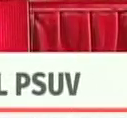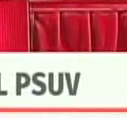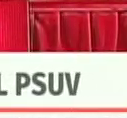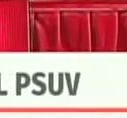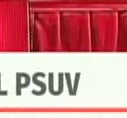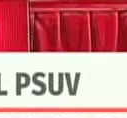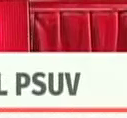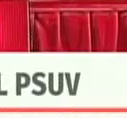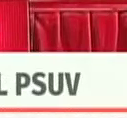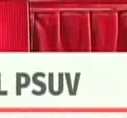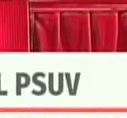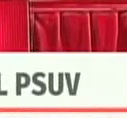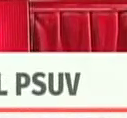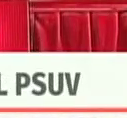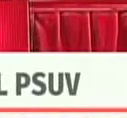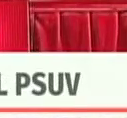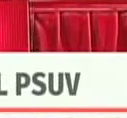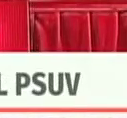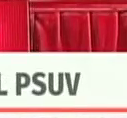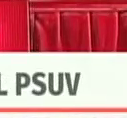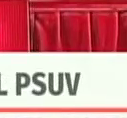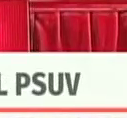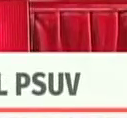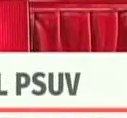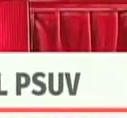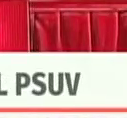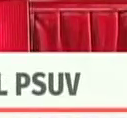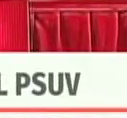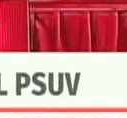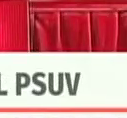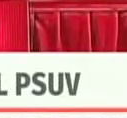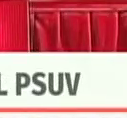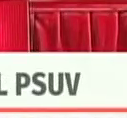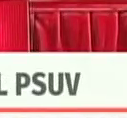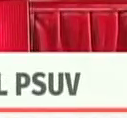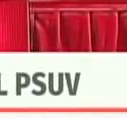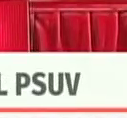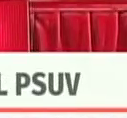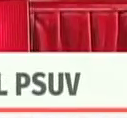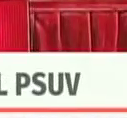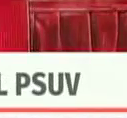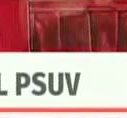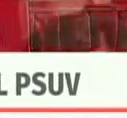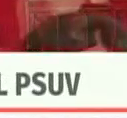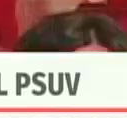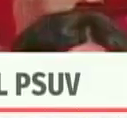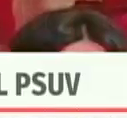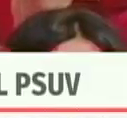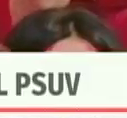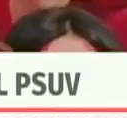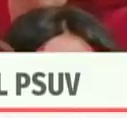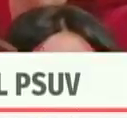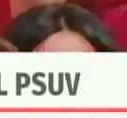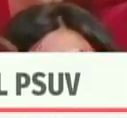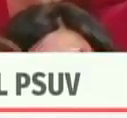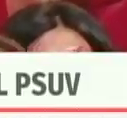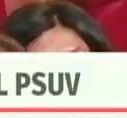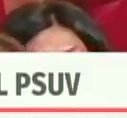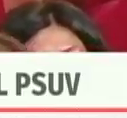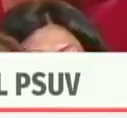base, es la gran ventaja que hace de la revolución una revolución invencible,